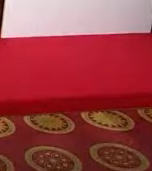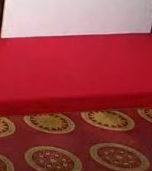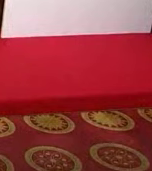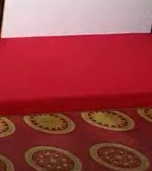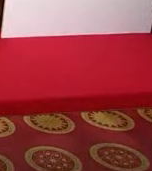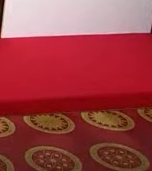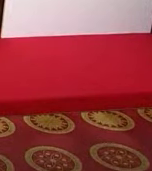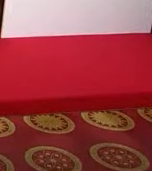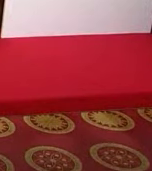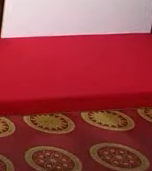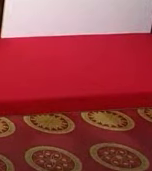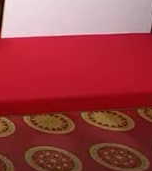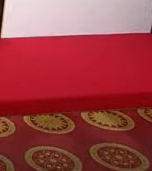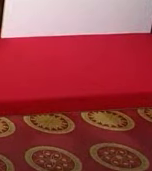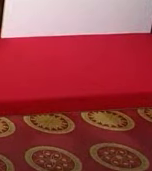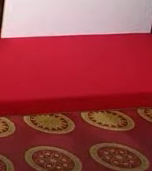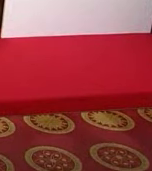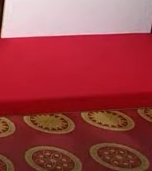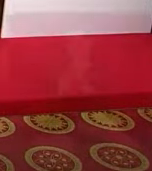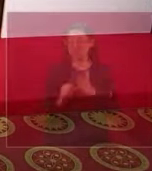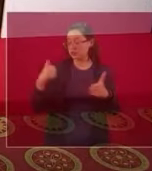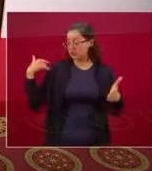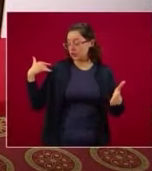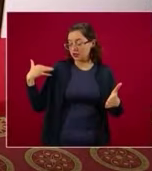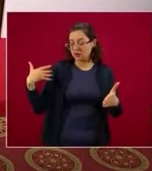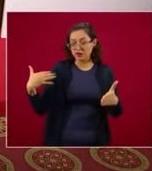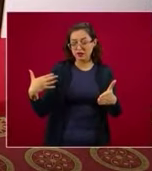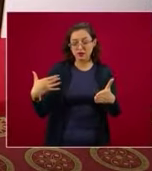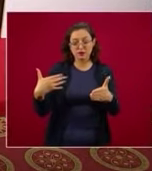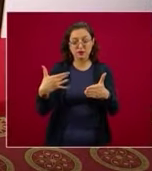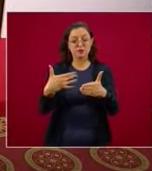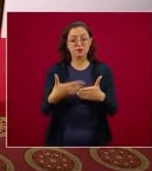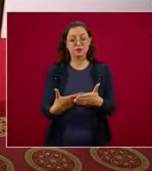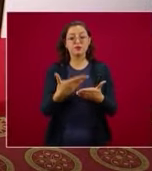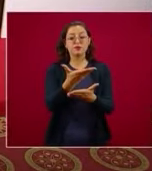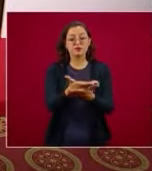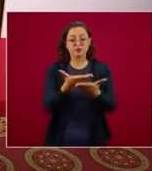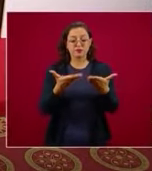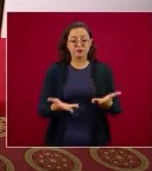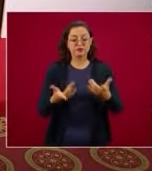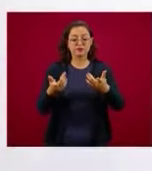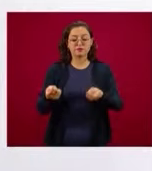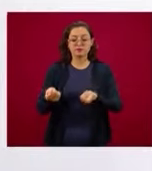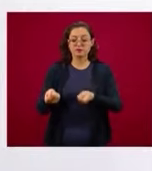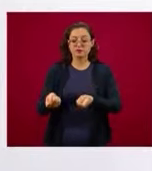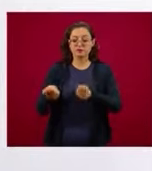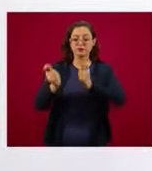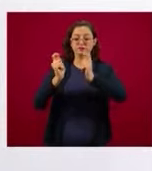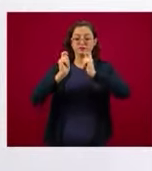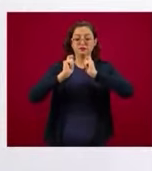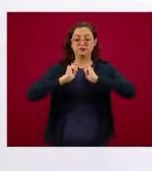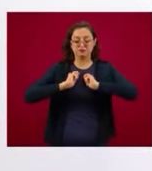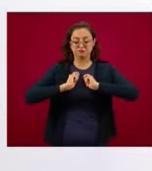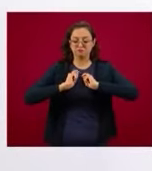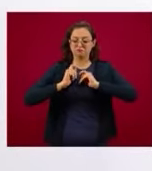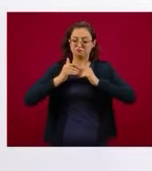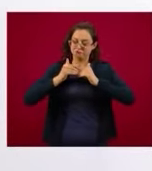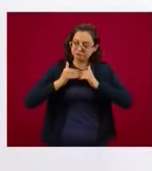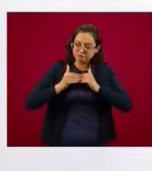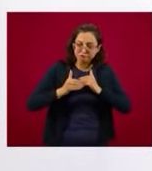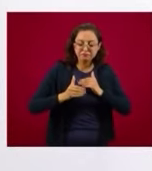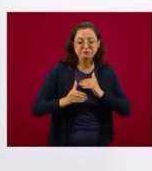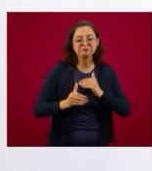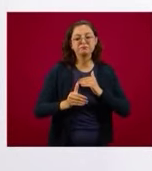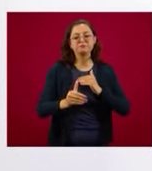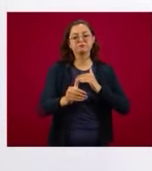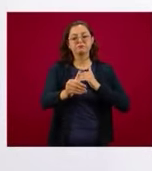entonces si había un tono digamos más de búsqueda de la unidad pero aún así su discurso